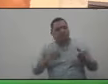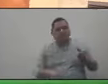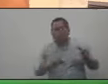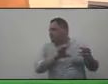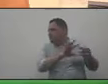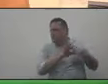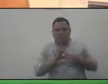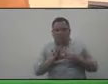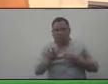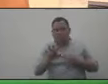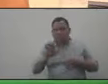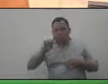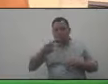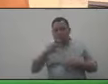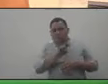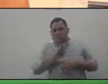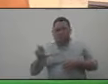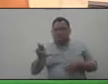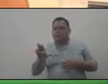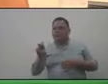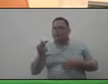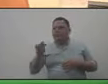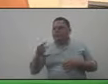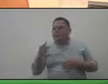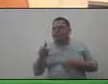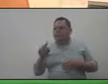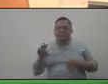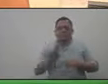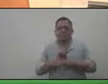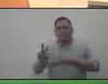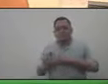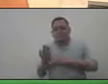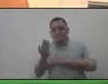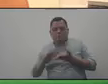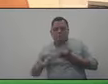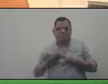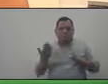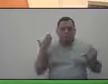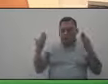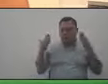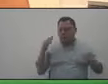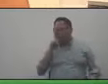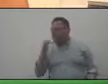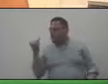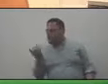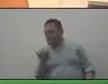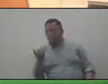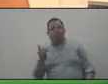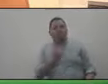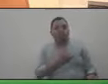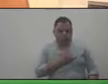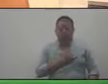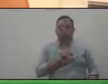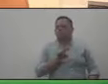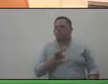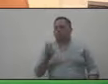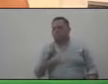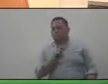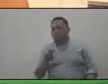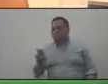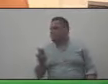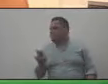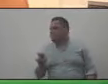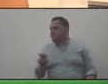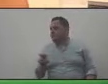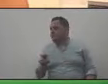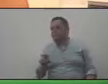tener hospitales de segundo nivel en municipios como Villanueva, como Paz de Ariporo, como Agua Azul, obviamente Yopal, y un hospital